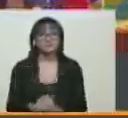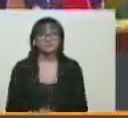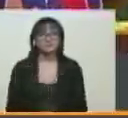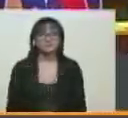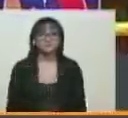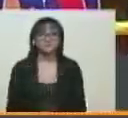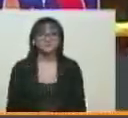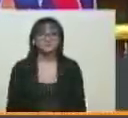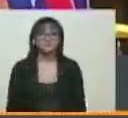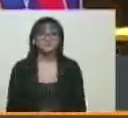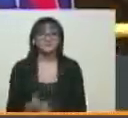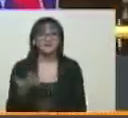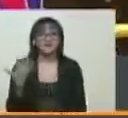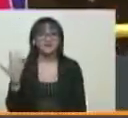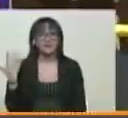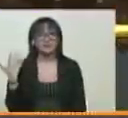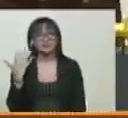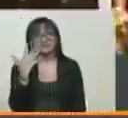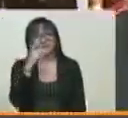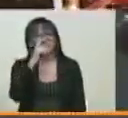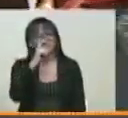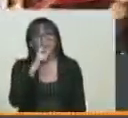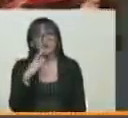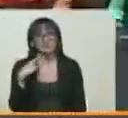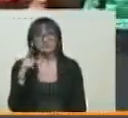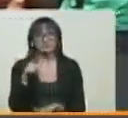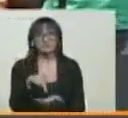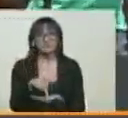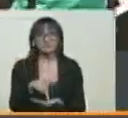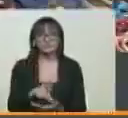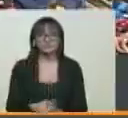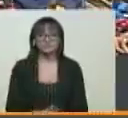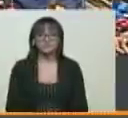Yo vine hace 5 años.